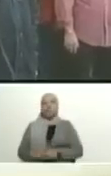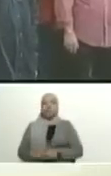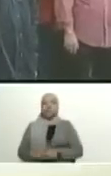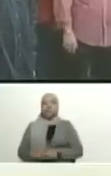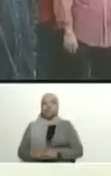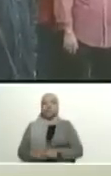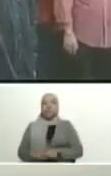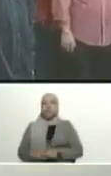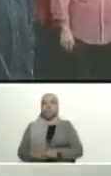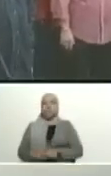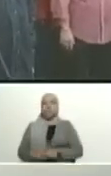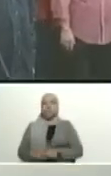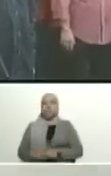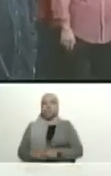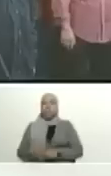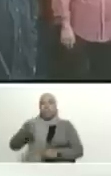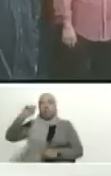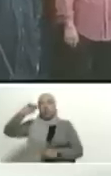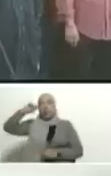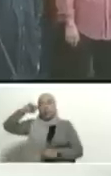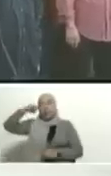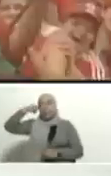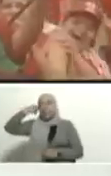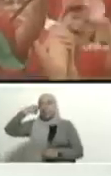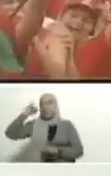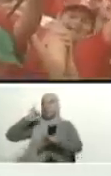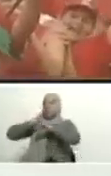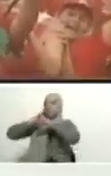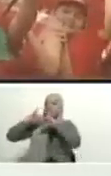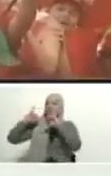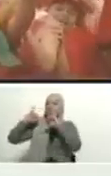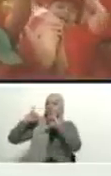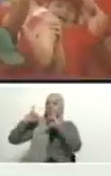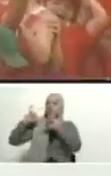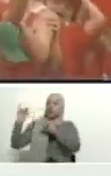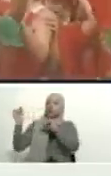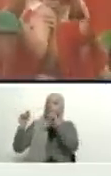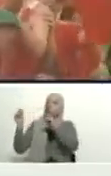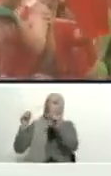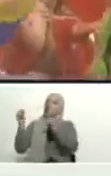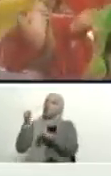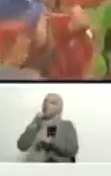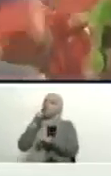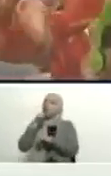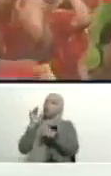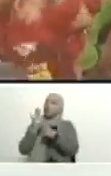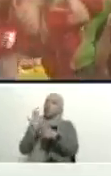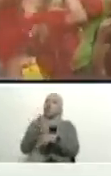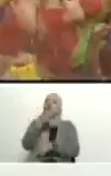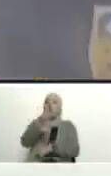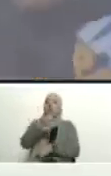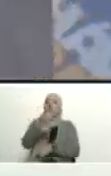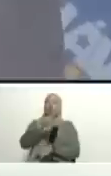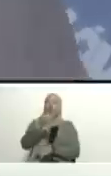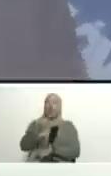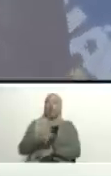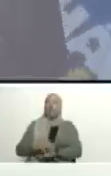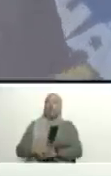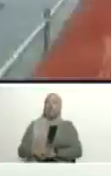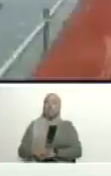Lo recuerdo porque él cuando terminó el discurso, bueno, quien lo presentó como siempre, José Vicente